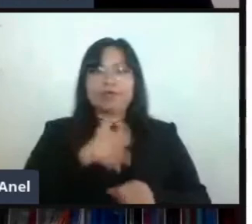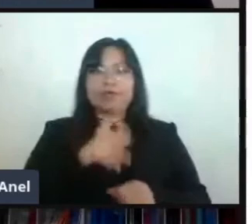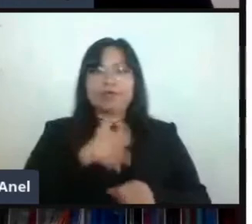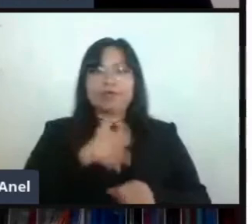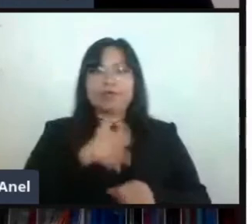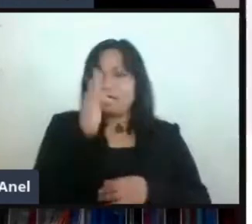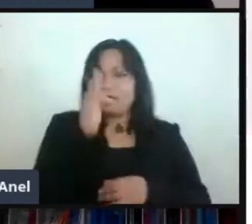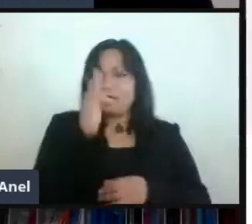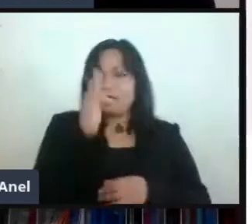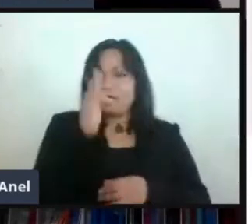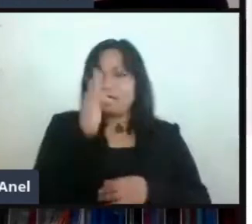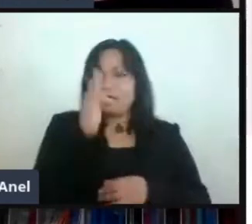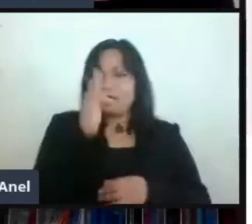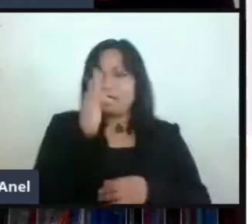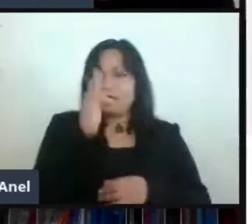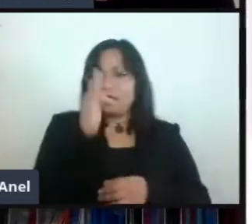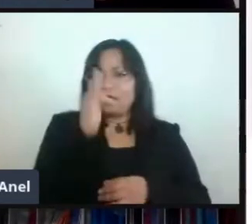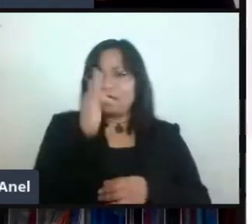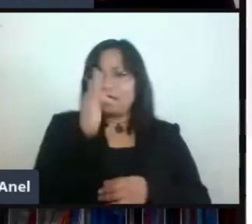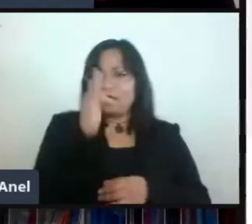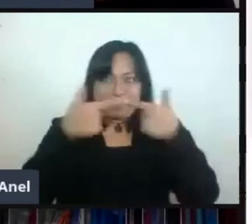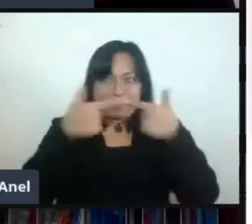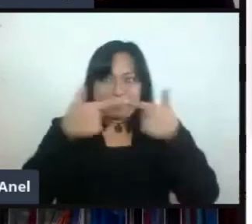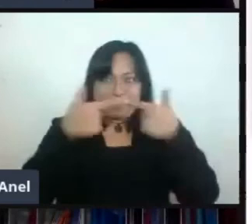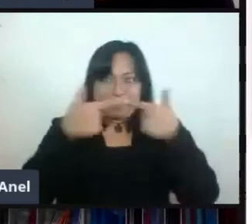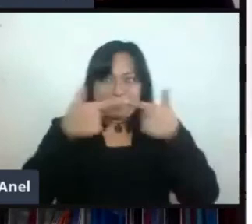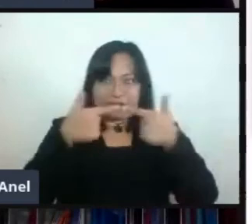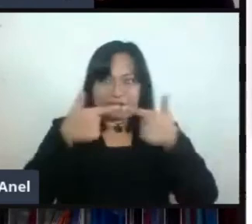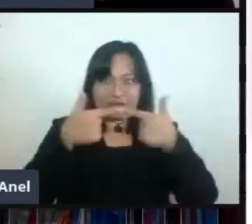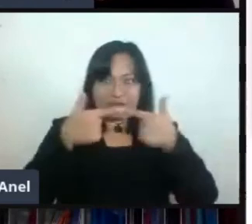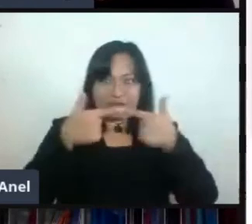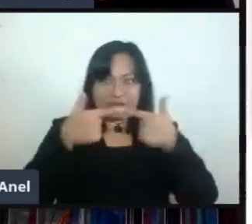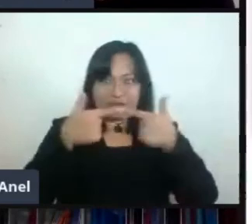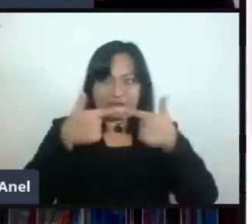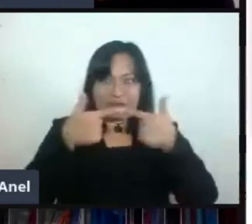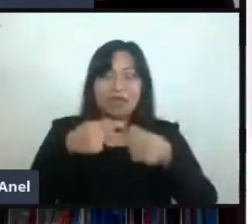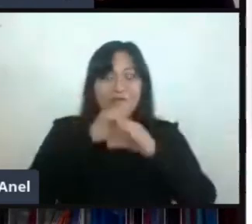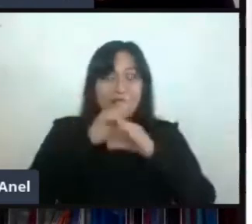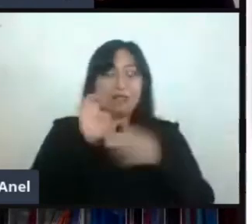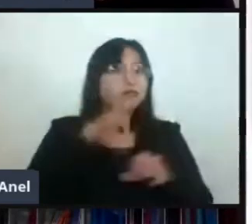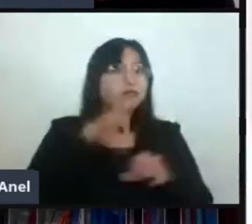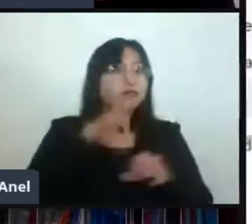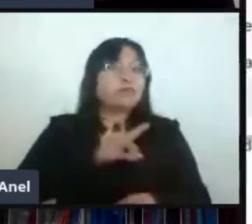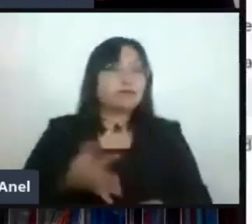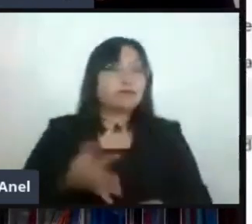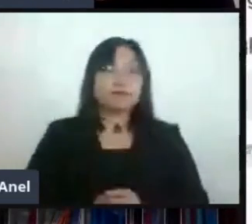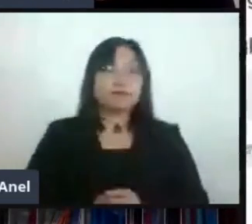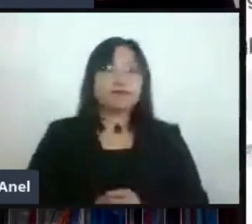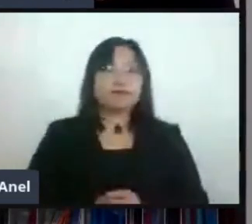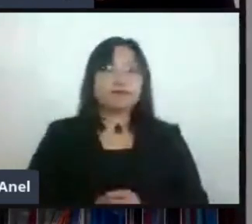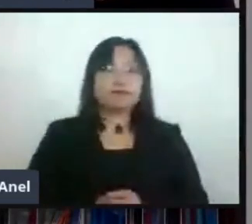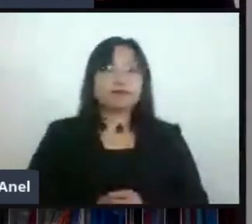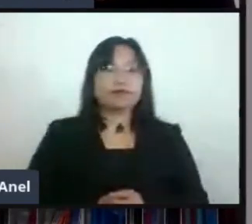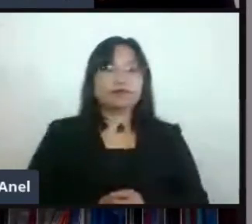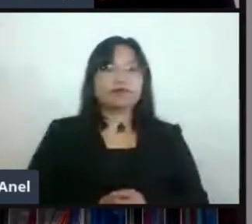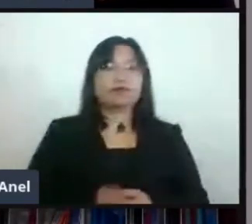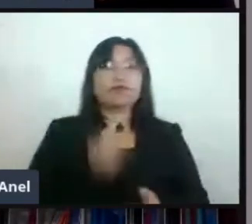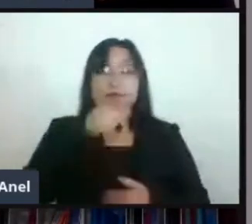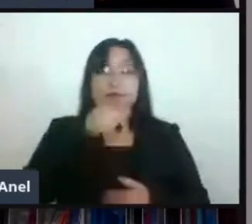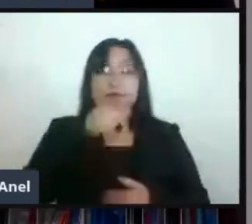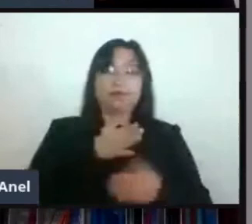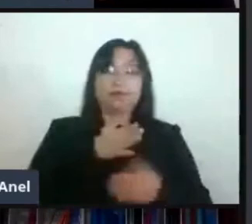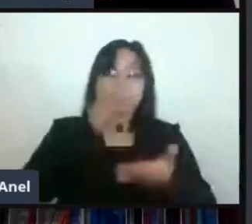nuevo, ¿no? Entonces, yo creo aquí acuérdense, un formulario de Google.